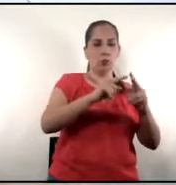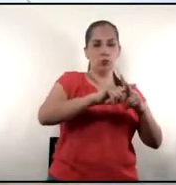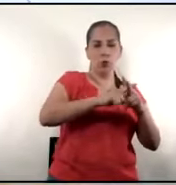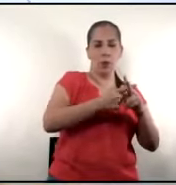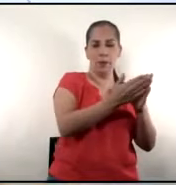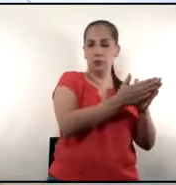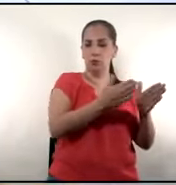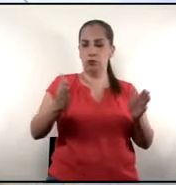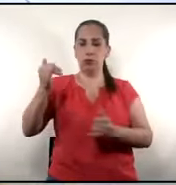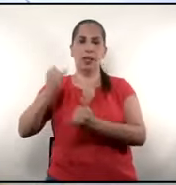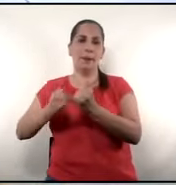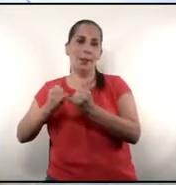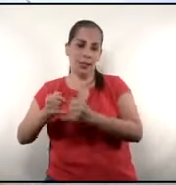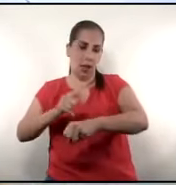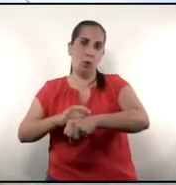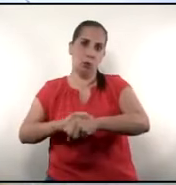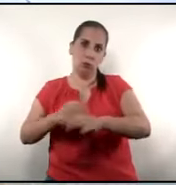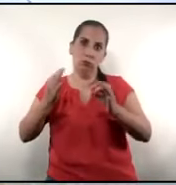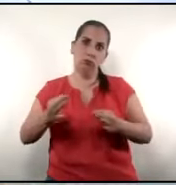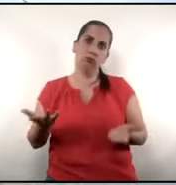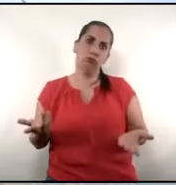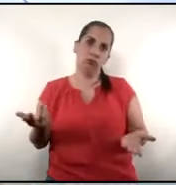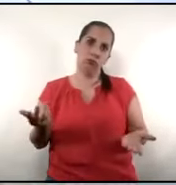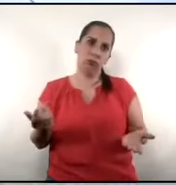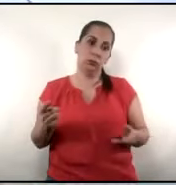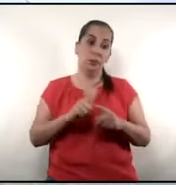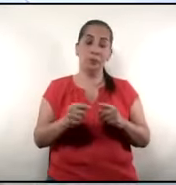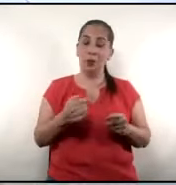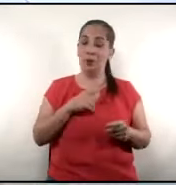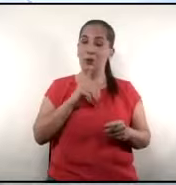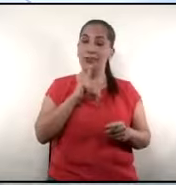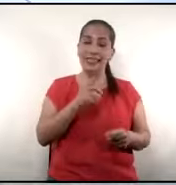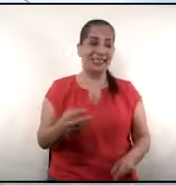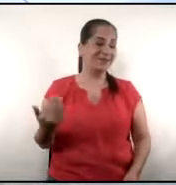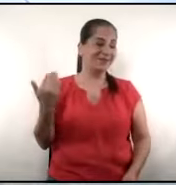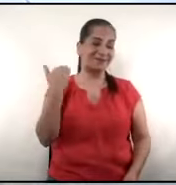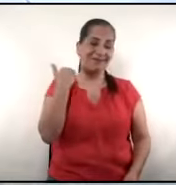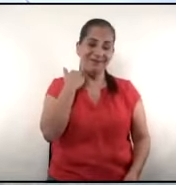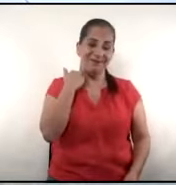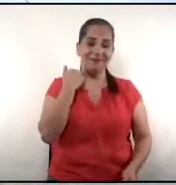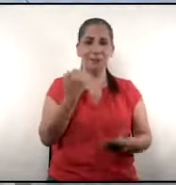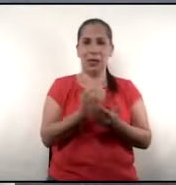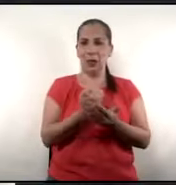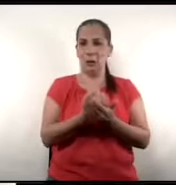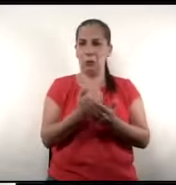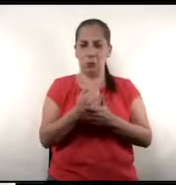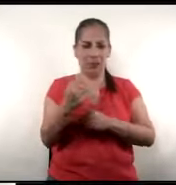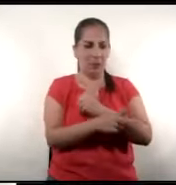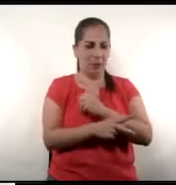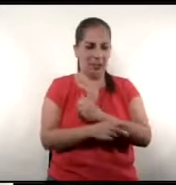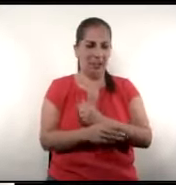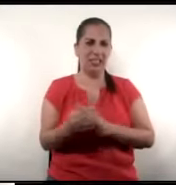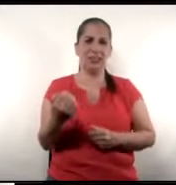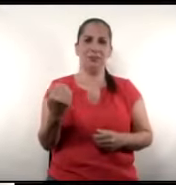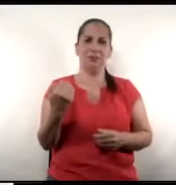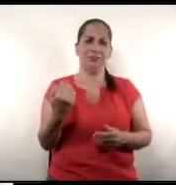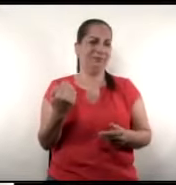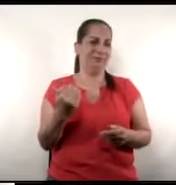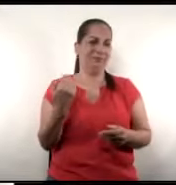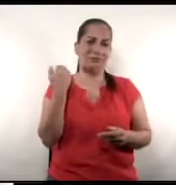razonable. El daño que se le provoca a la economía del país, a las economías locales, de tener una carretera en